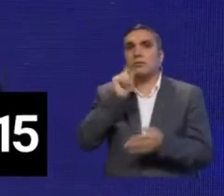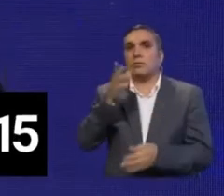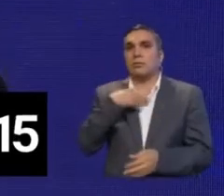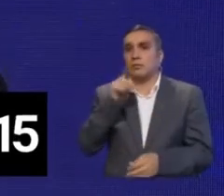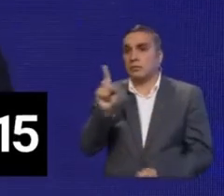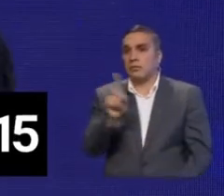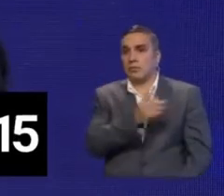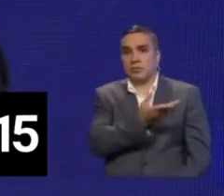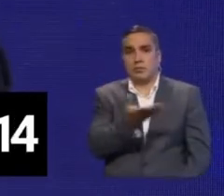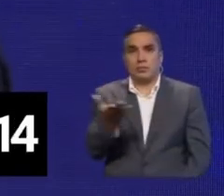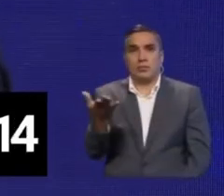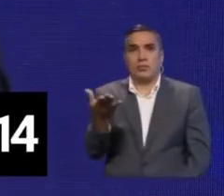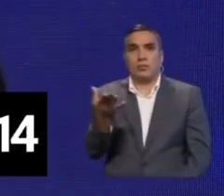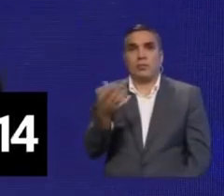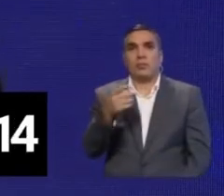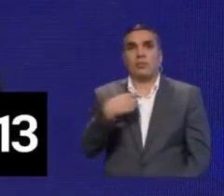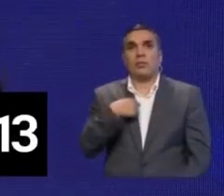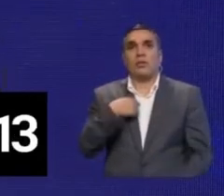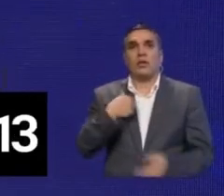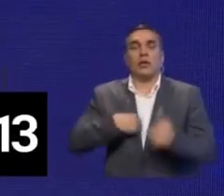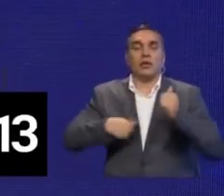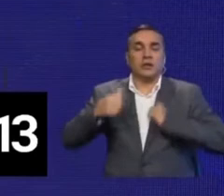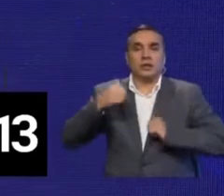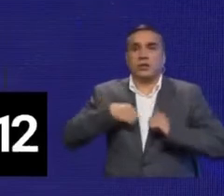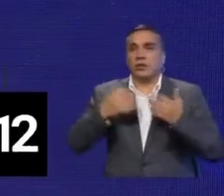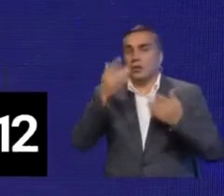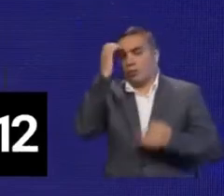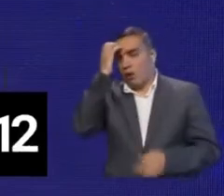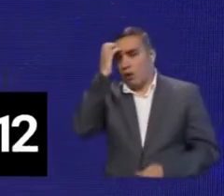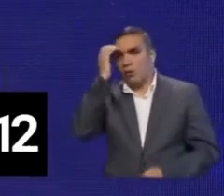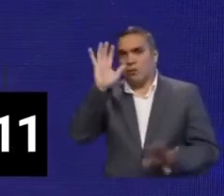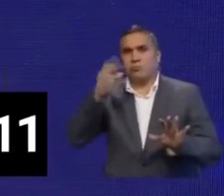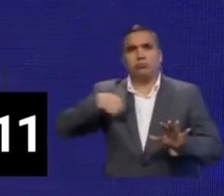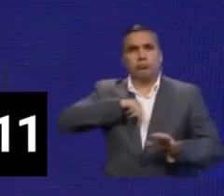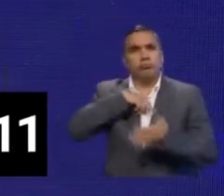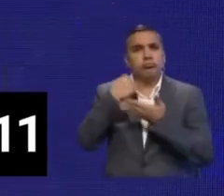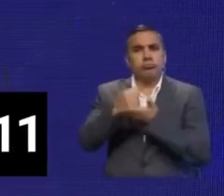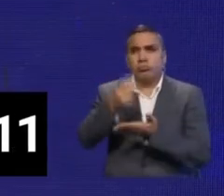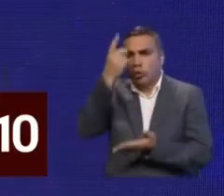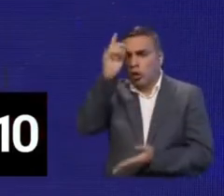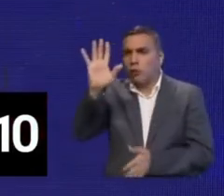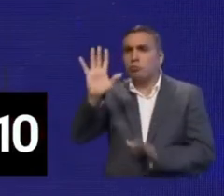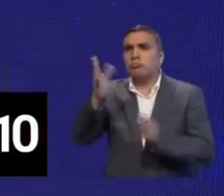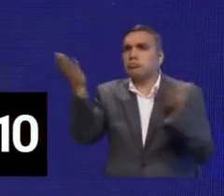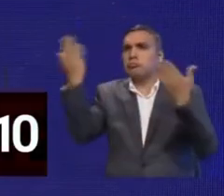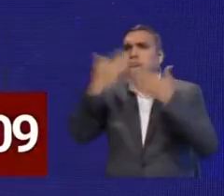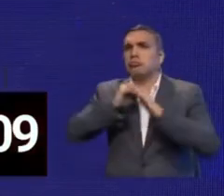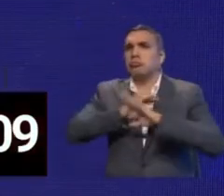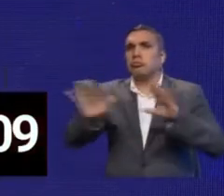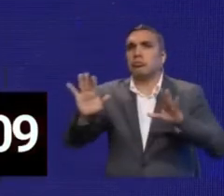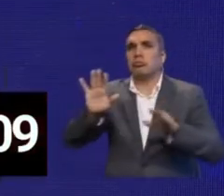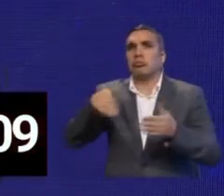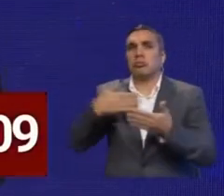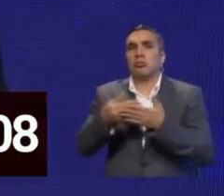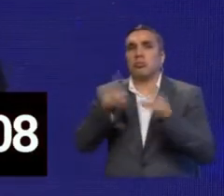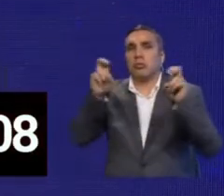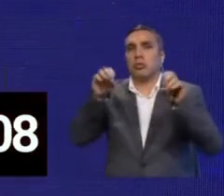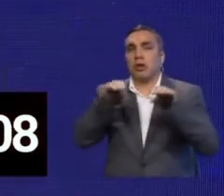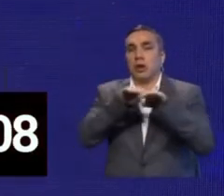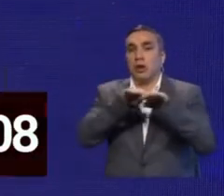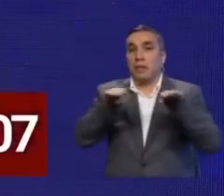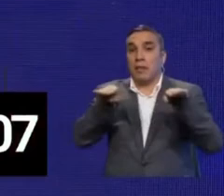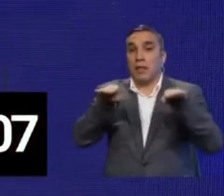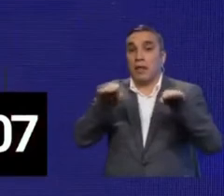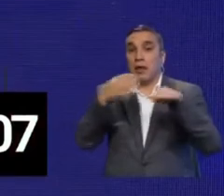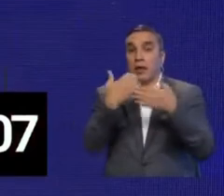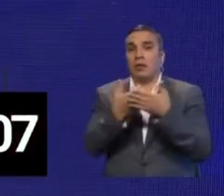ahí presionándoles todos los días. Vamos a aliviar las deudas de las familias ecuatorianas, especialmente de la clase media, y vamos